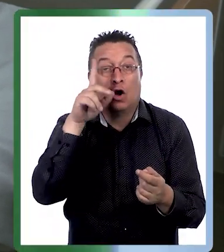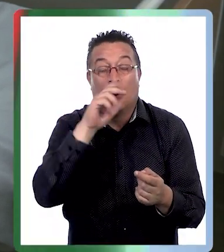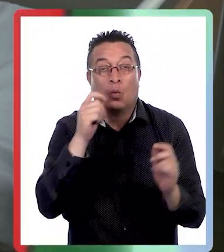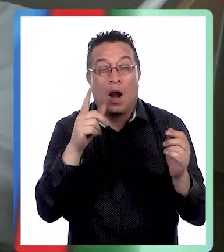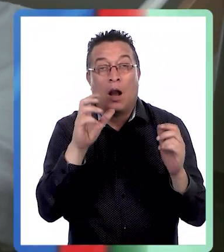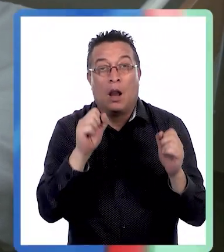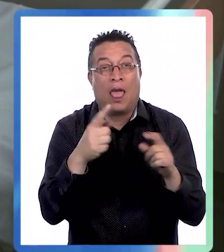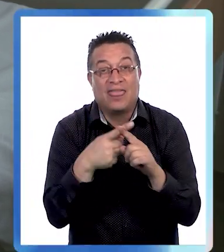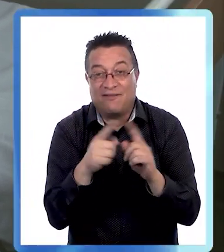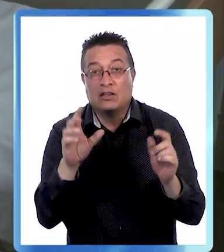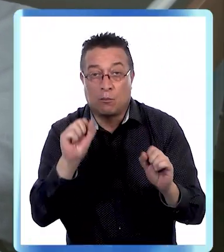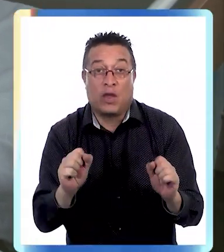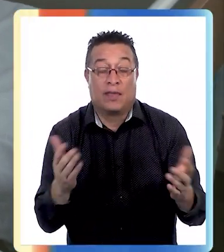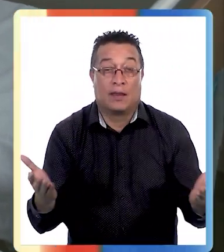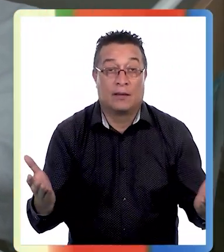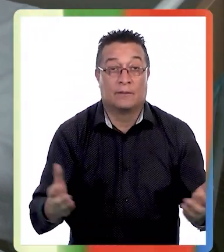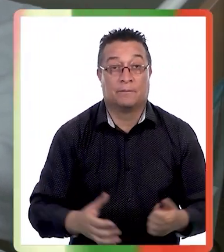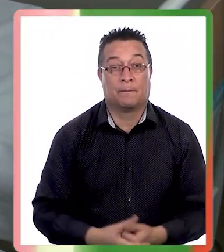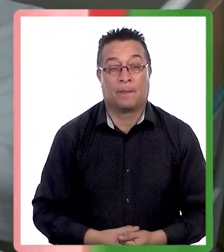distinción también.